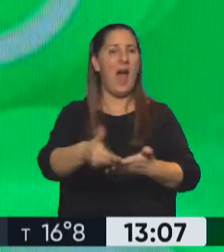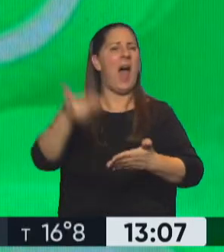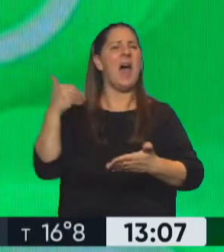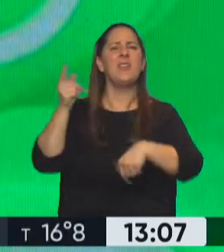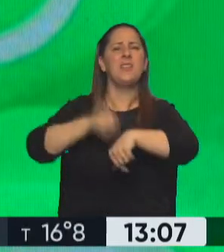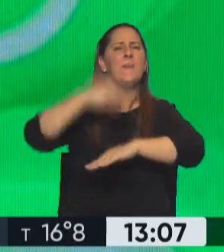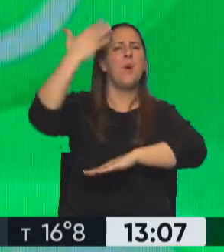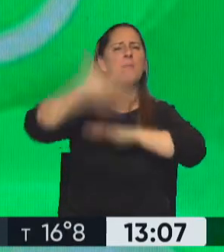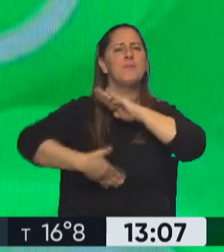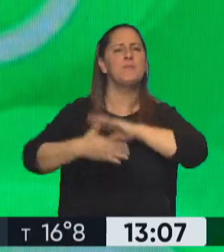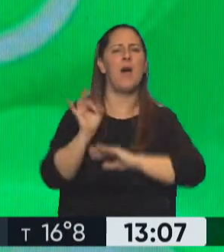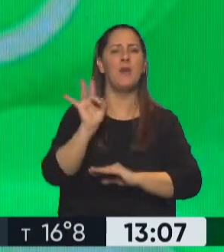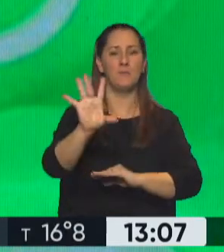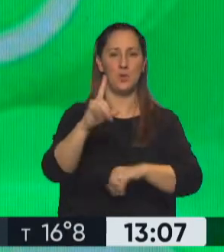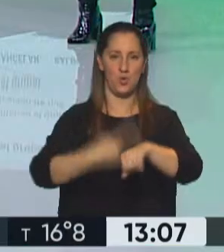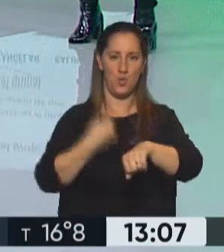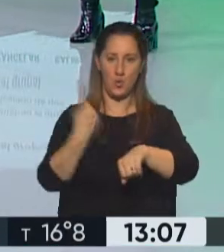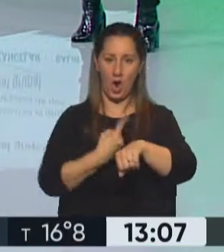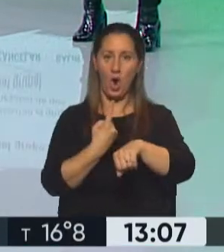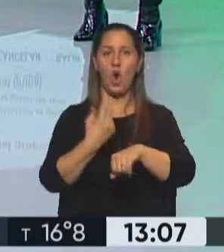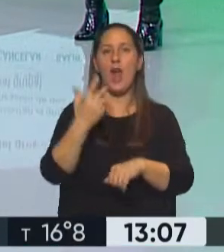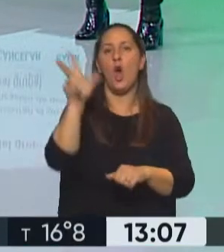cuánto teníamos? ¿Cuánto teníamos?